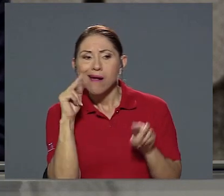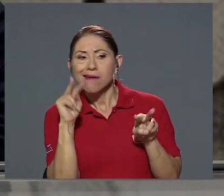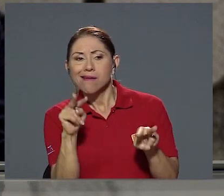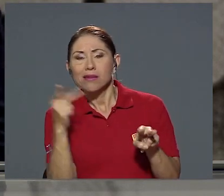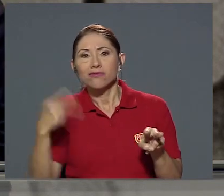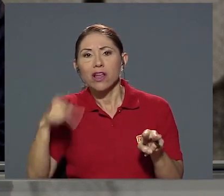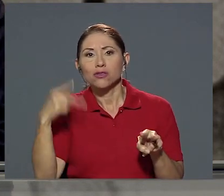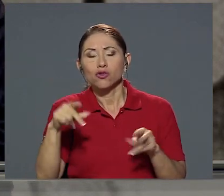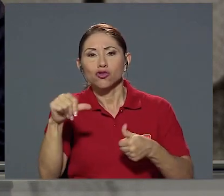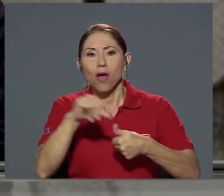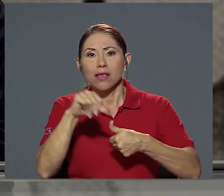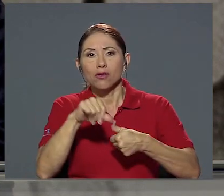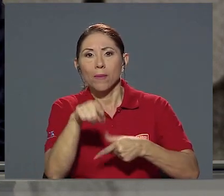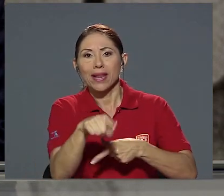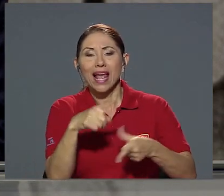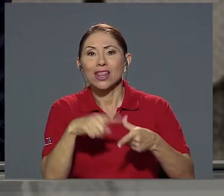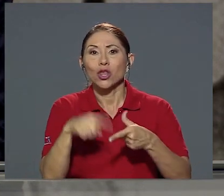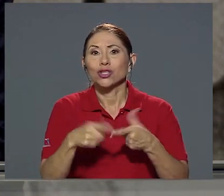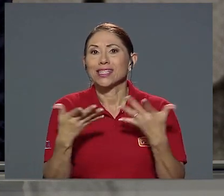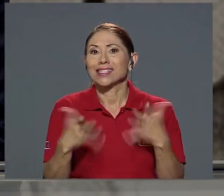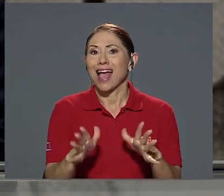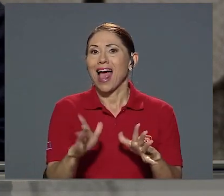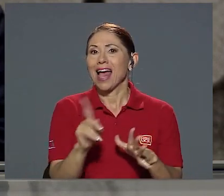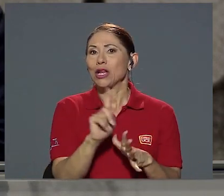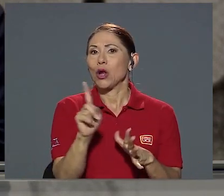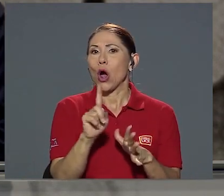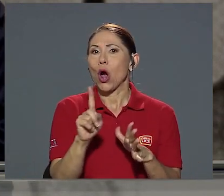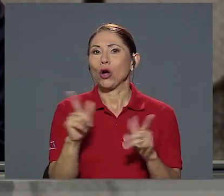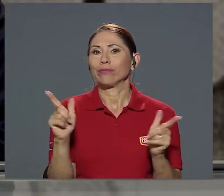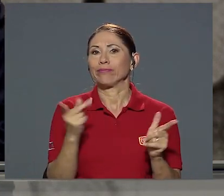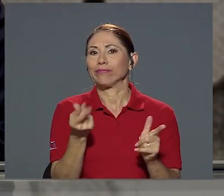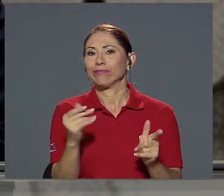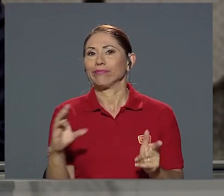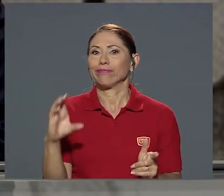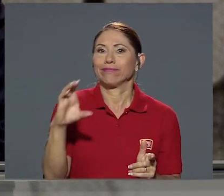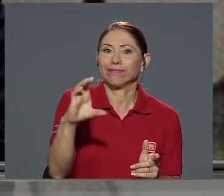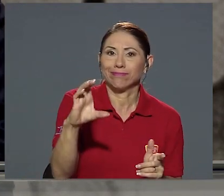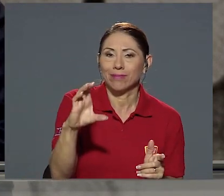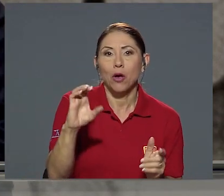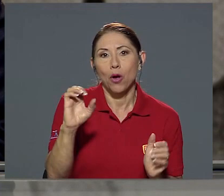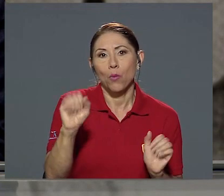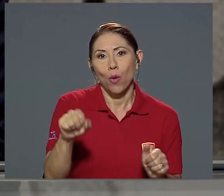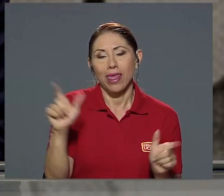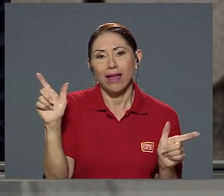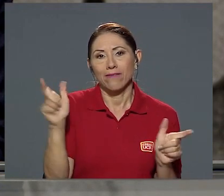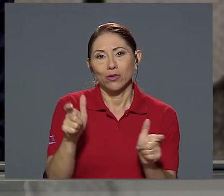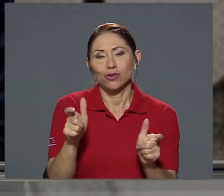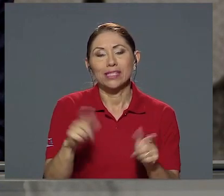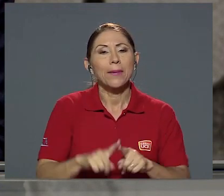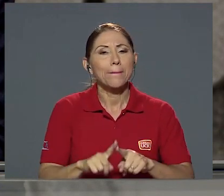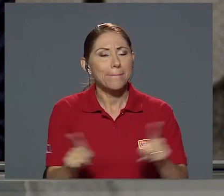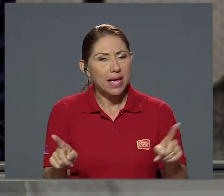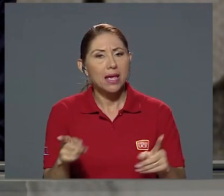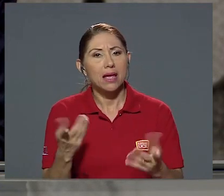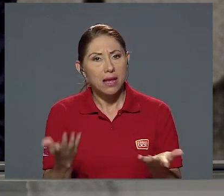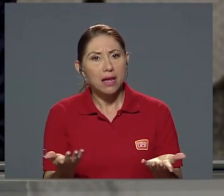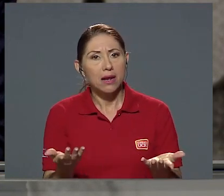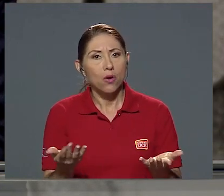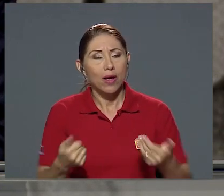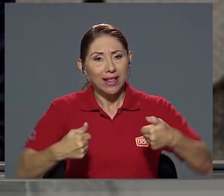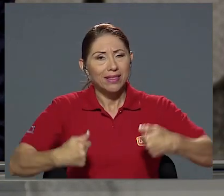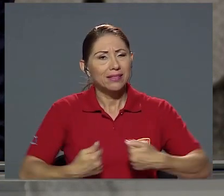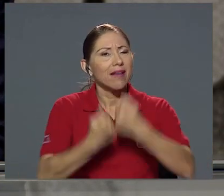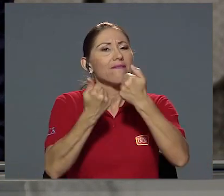que eso hace que los flujos de inversión puedan, sí, digamos, reducirse. Pero más allá de ello, yo creo que